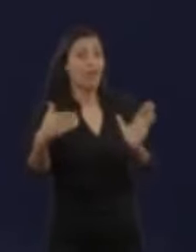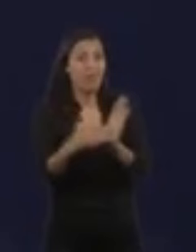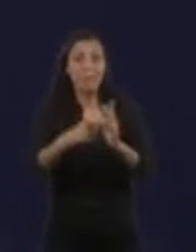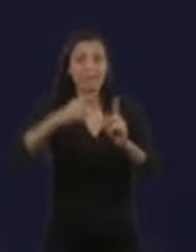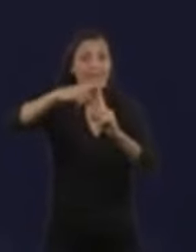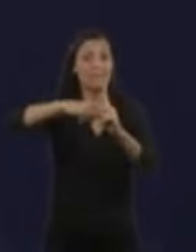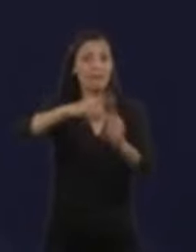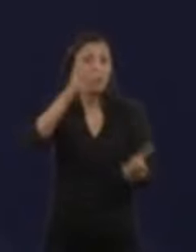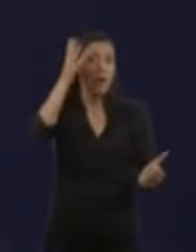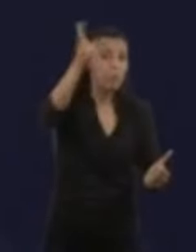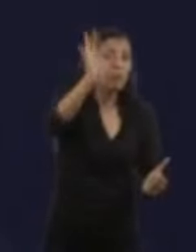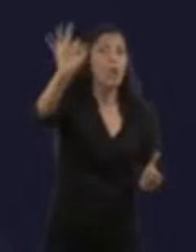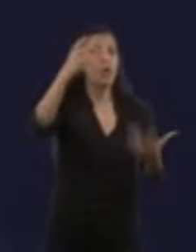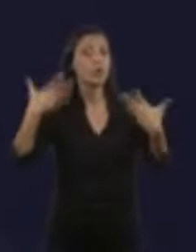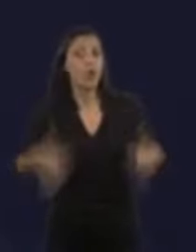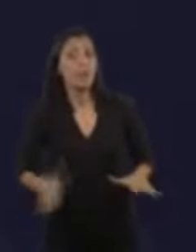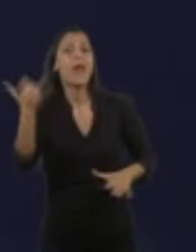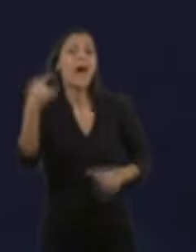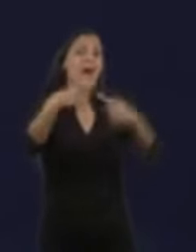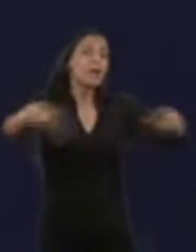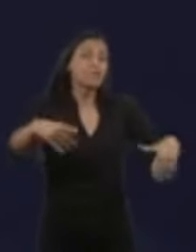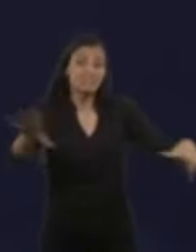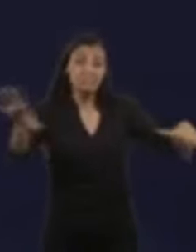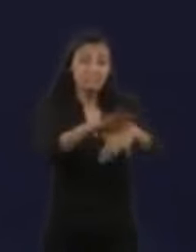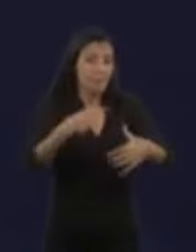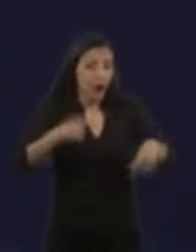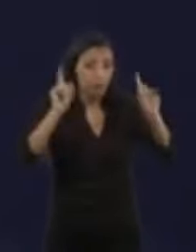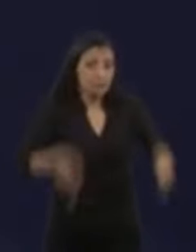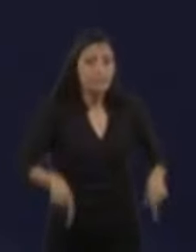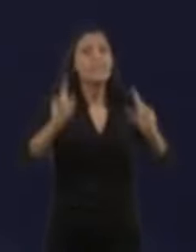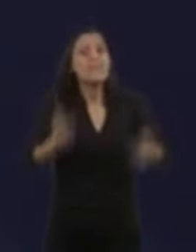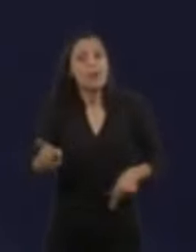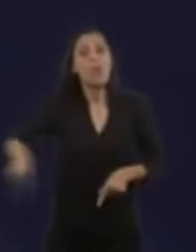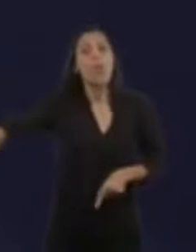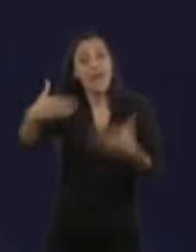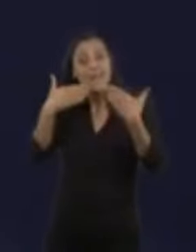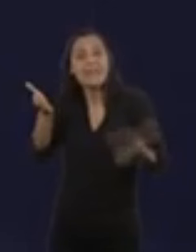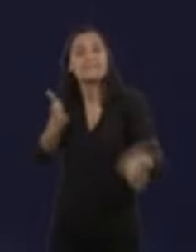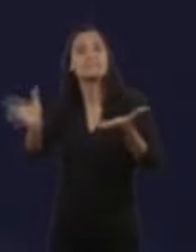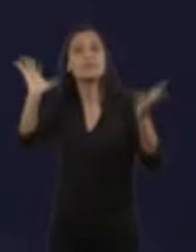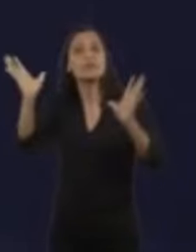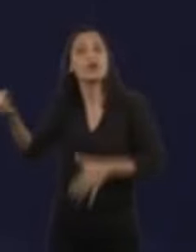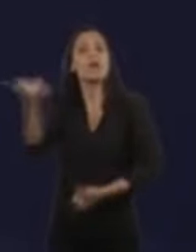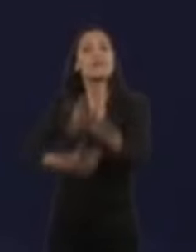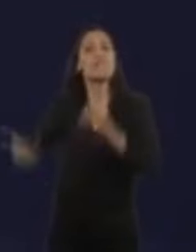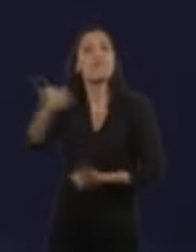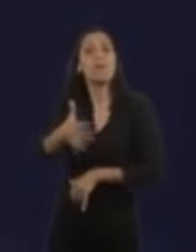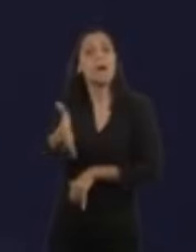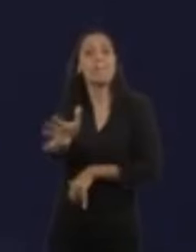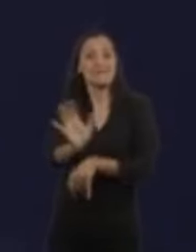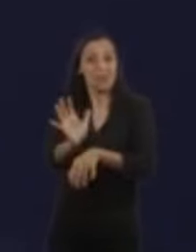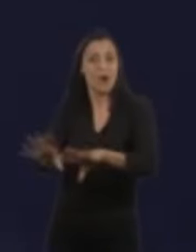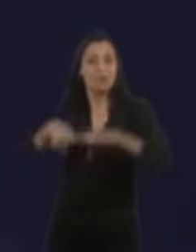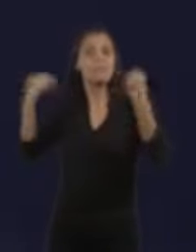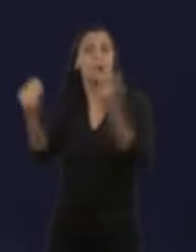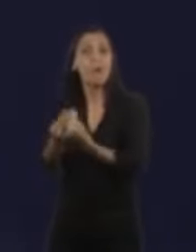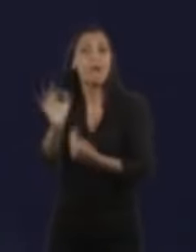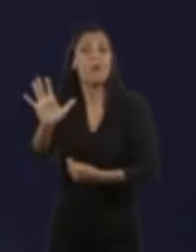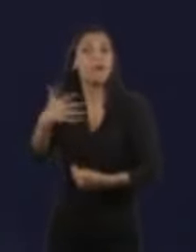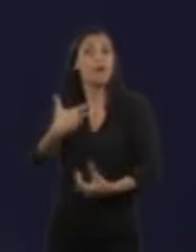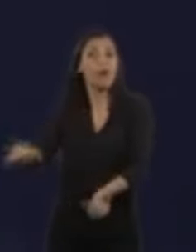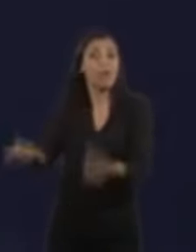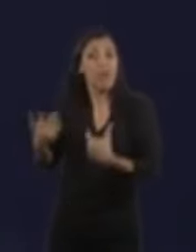variables que efectivamente son inciertas Por más que tengas todos los elementos para hacer una previsión lo más precisa posible y eso pasa te diría en todos los órdenes de la